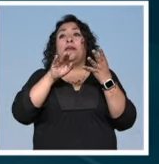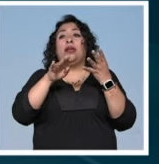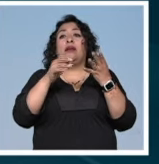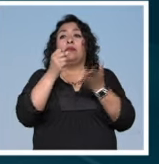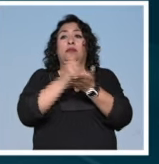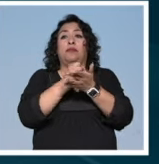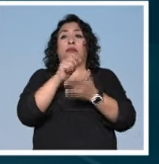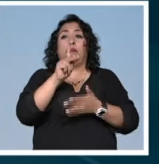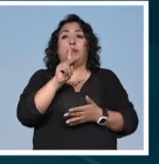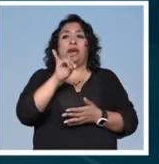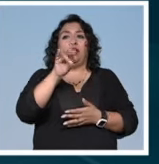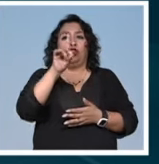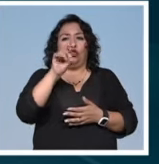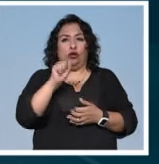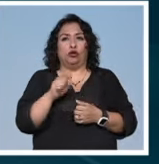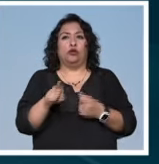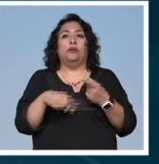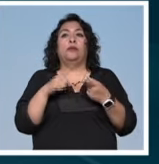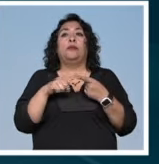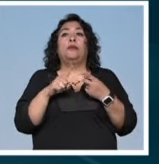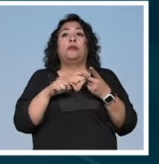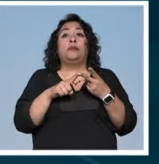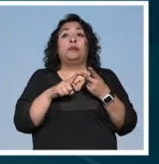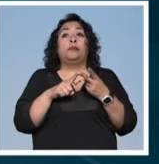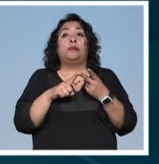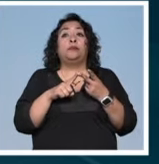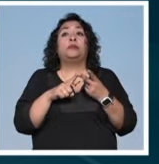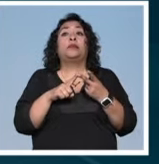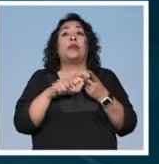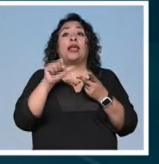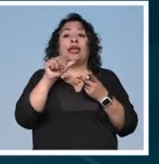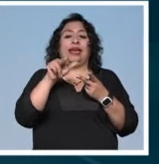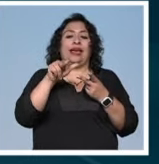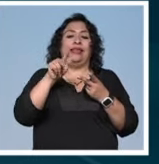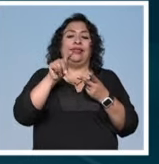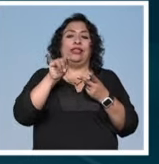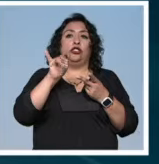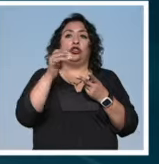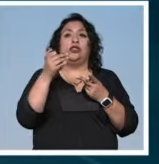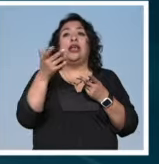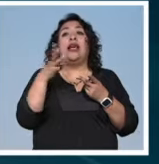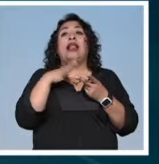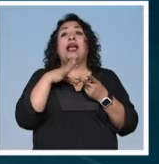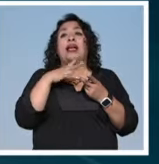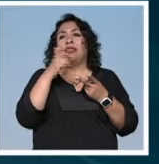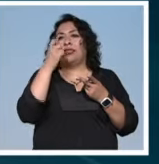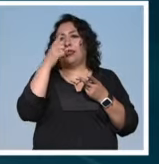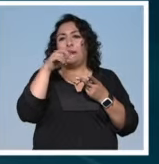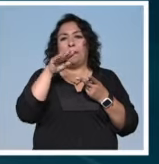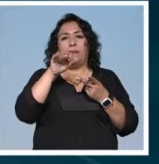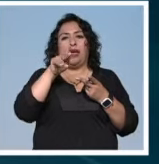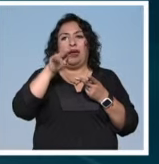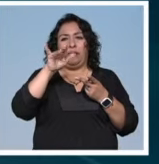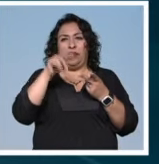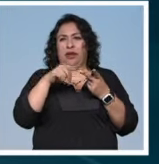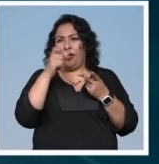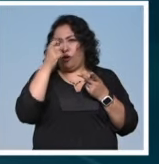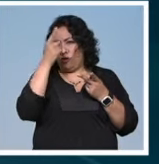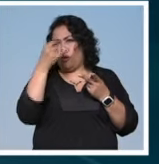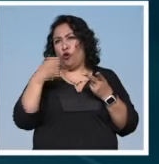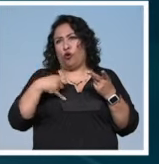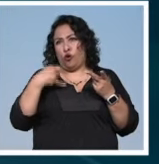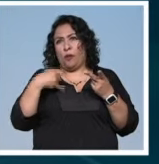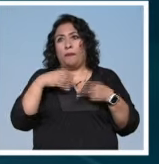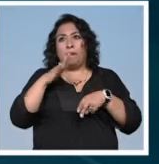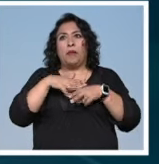Publica Paidós. Y también tenemos Antisocial, artista de ligue de Antonio Malpica. El autor de libros juveniles